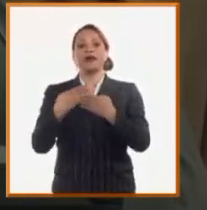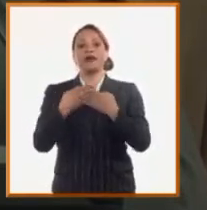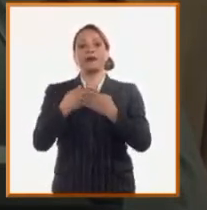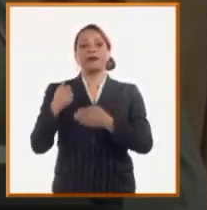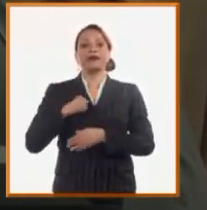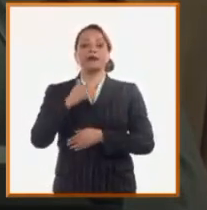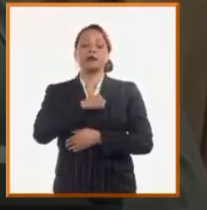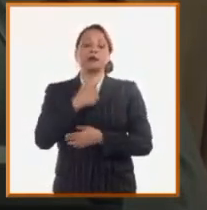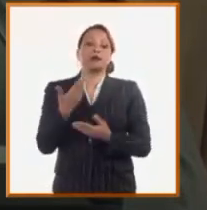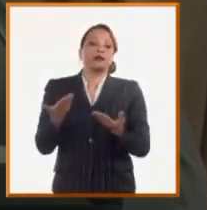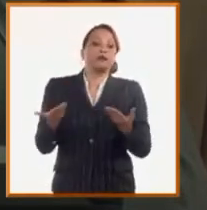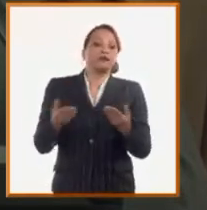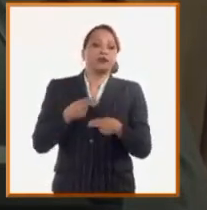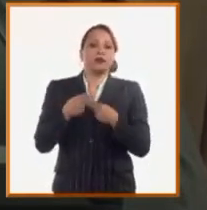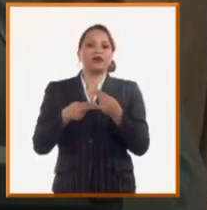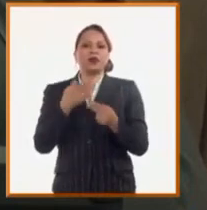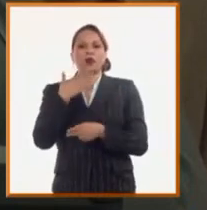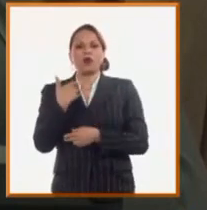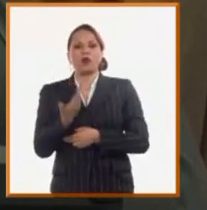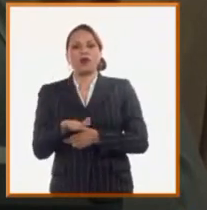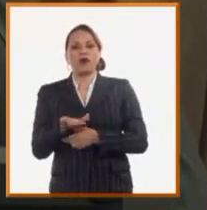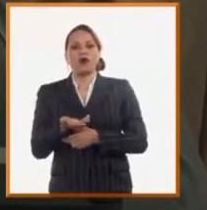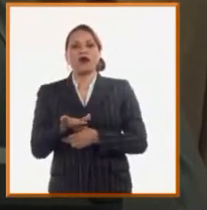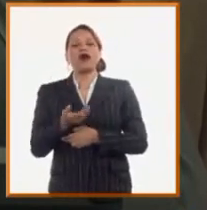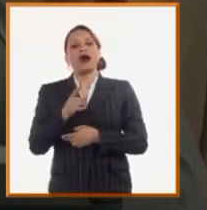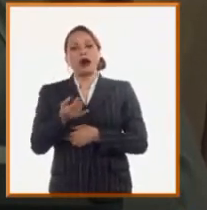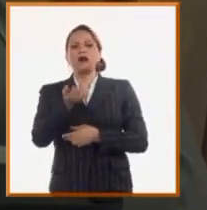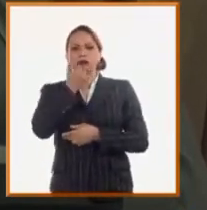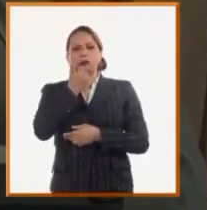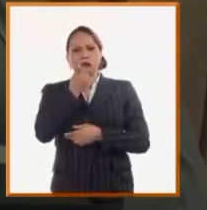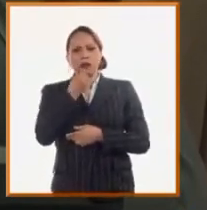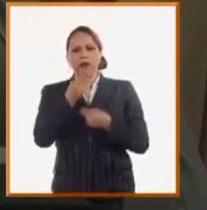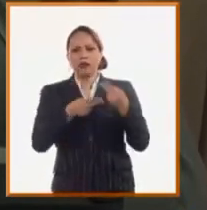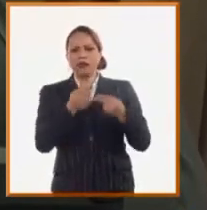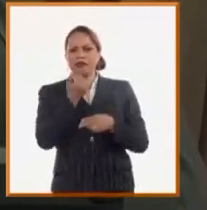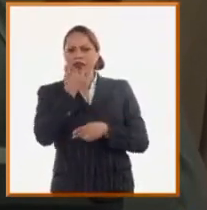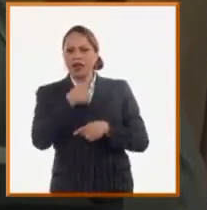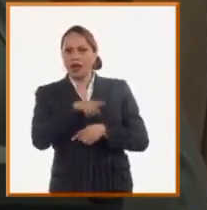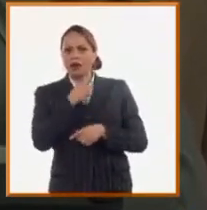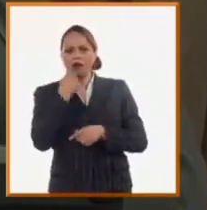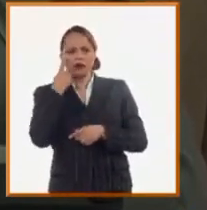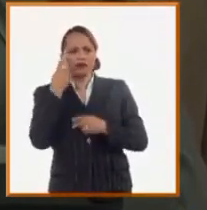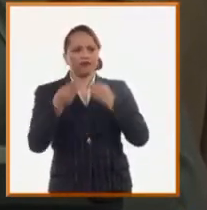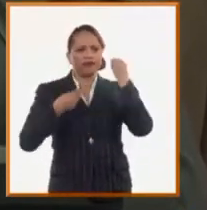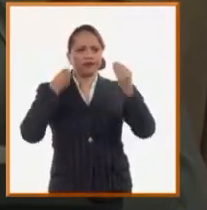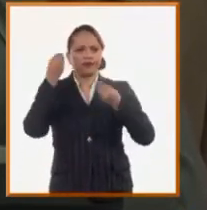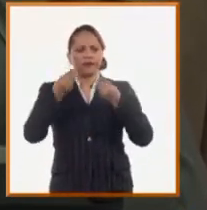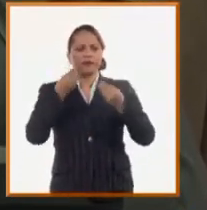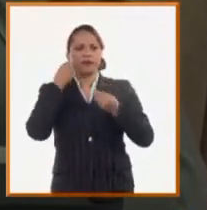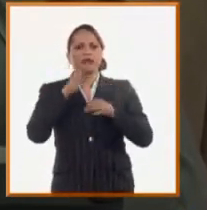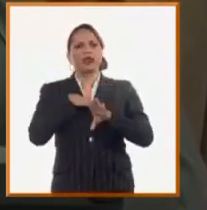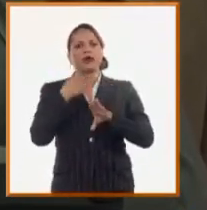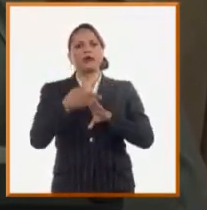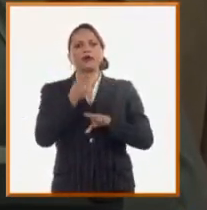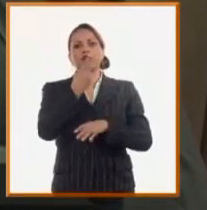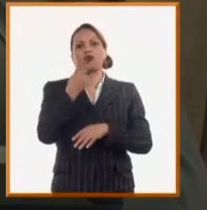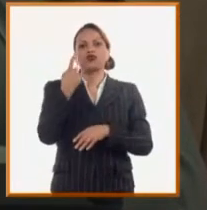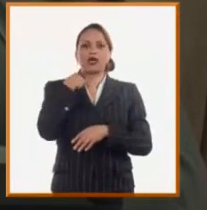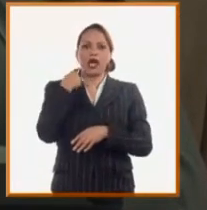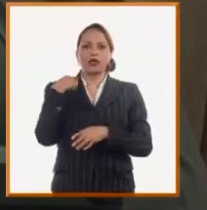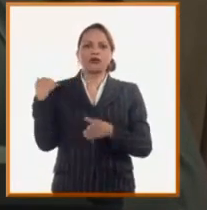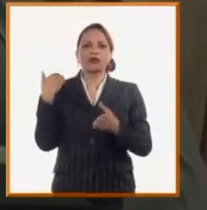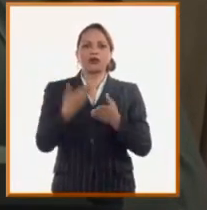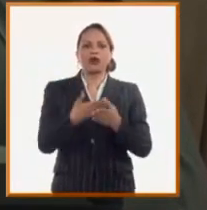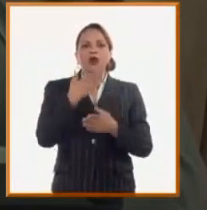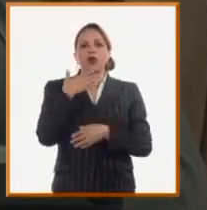¿qué hacían? Ahora eso hay que rectificarlo, eso lo podemos rectificar, se está estudiando después de un tiempo, de 2 años,